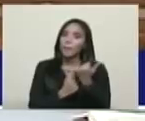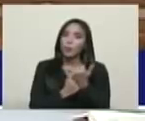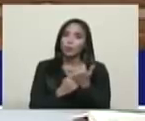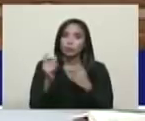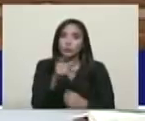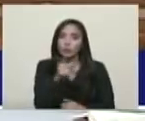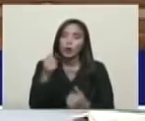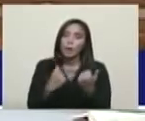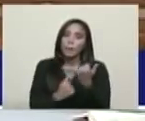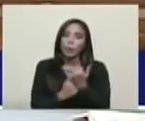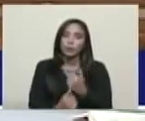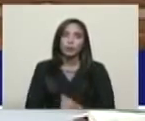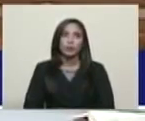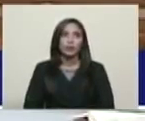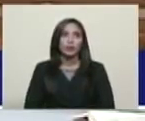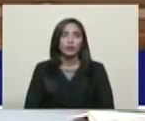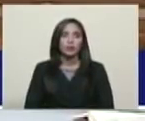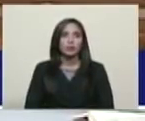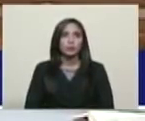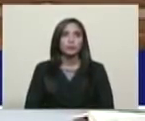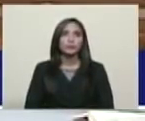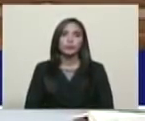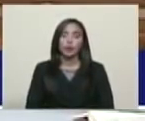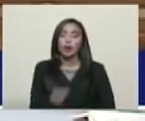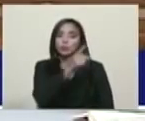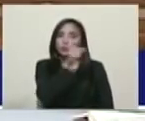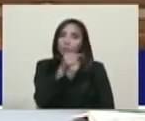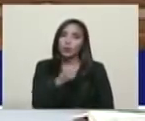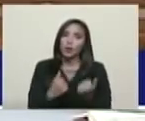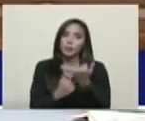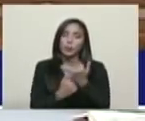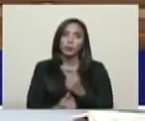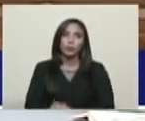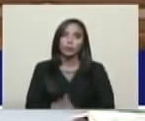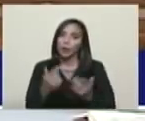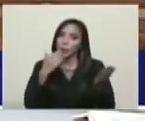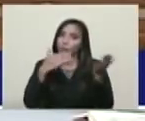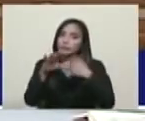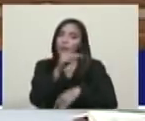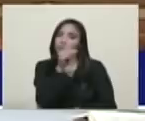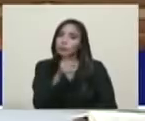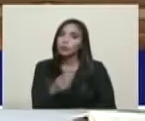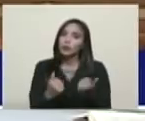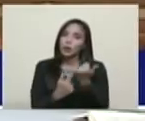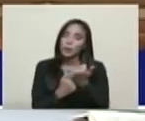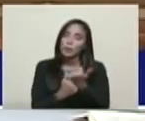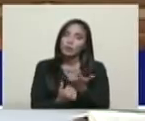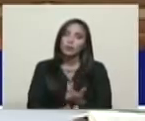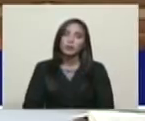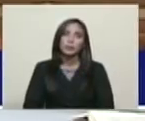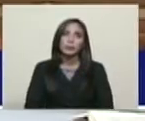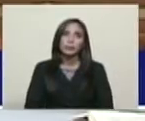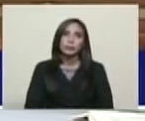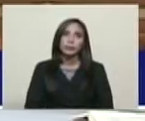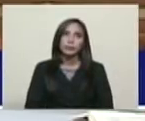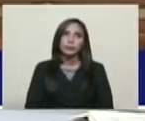Prieto. Cuento contigo, Zulia. Vamos, Zulia tiene que aportar.